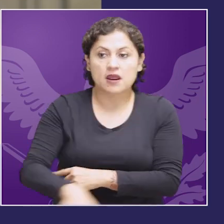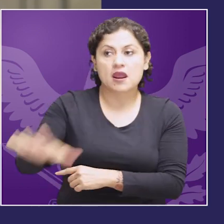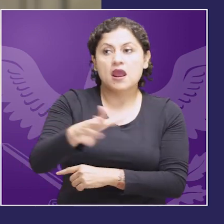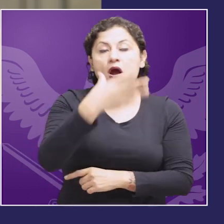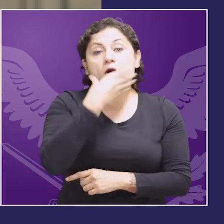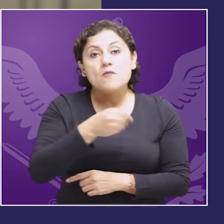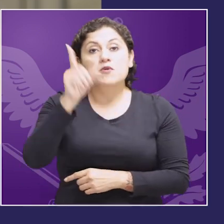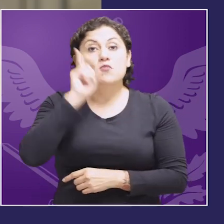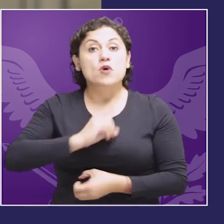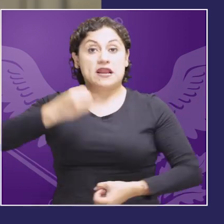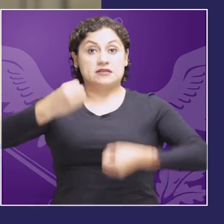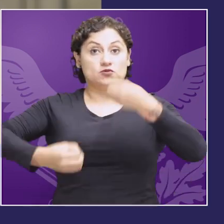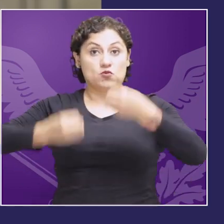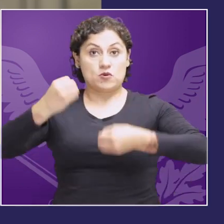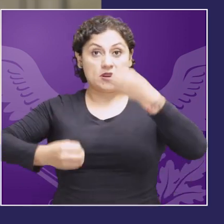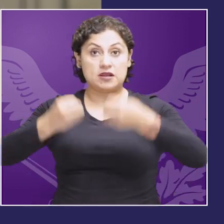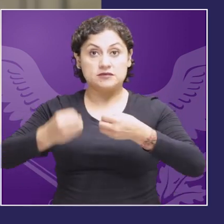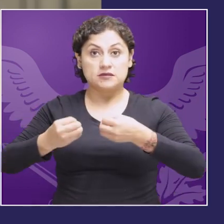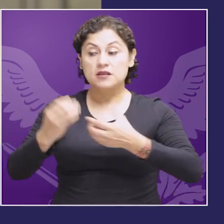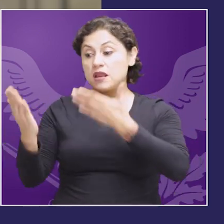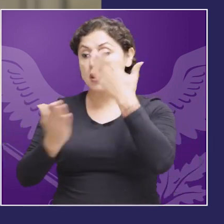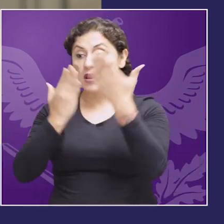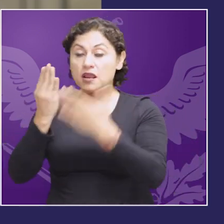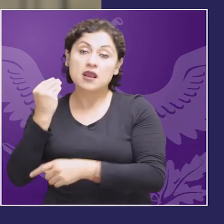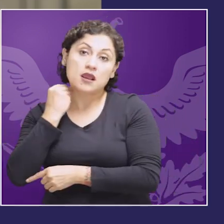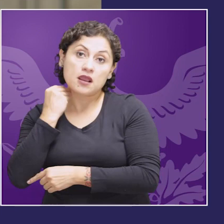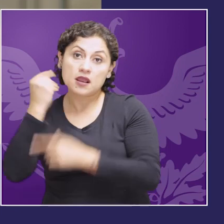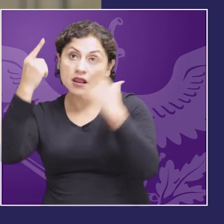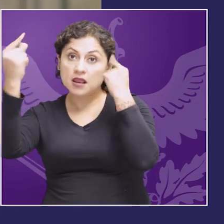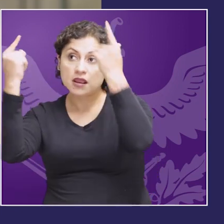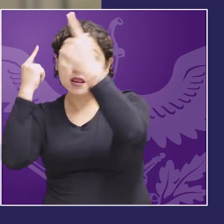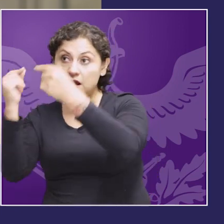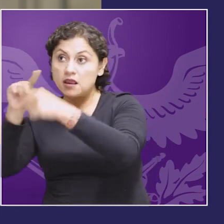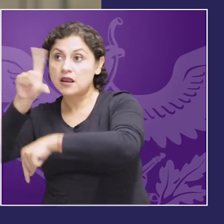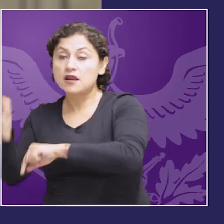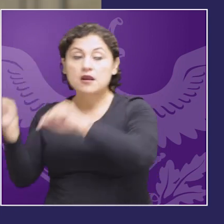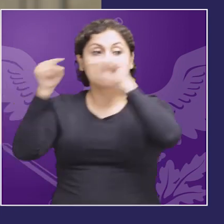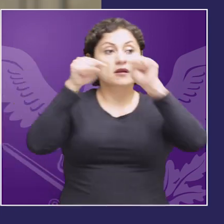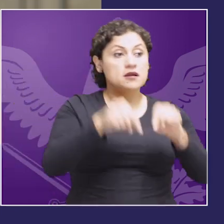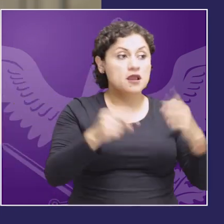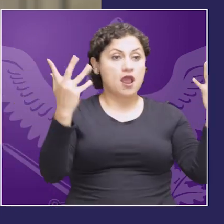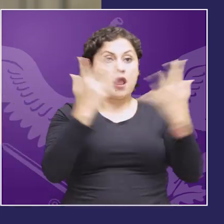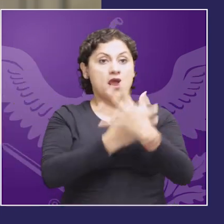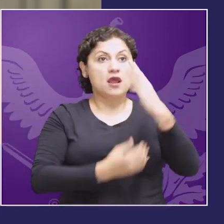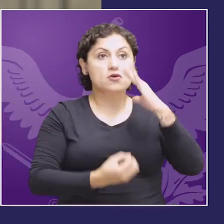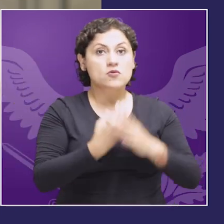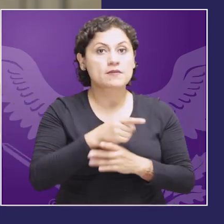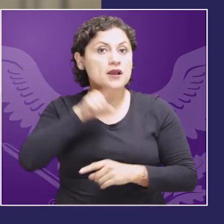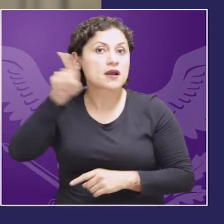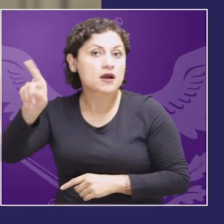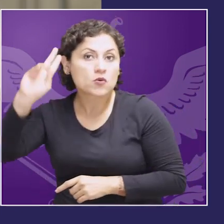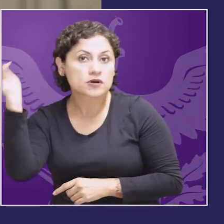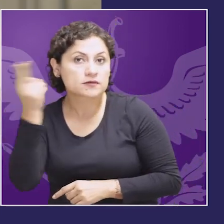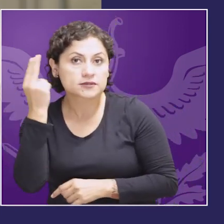en el fondo no es posible que los jueces lleguen o los jueces y las juezas lleguen con una formación de la universidad y que esto no lo han